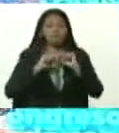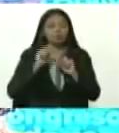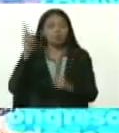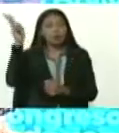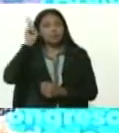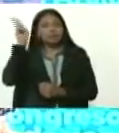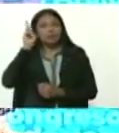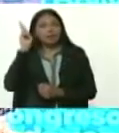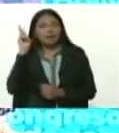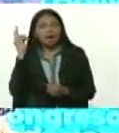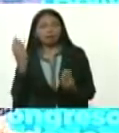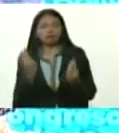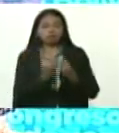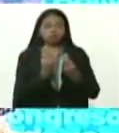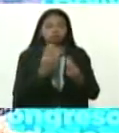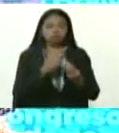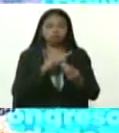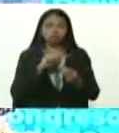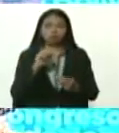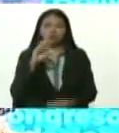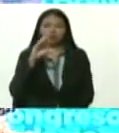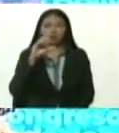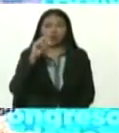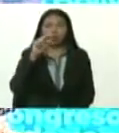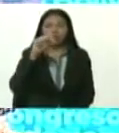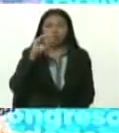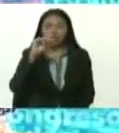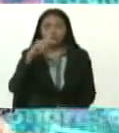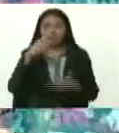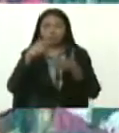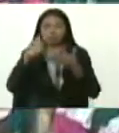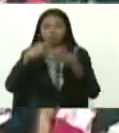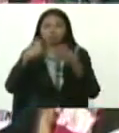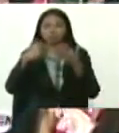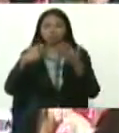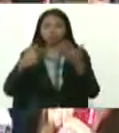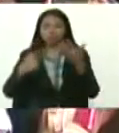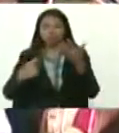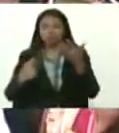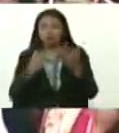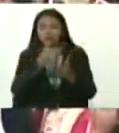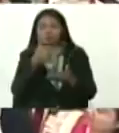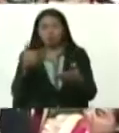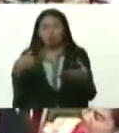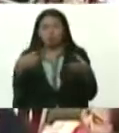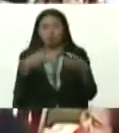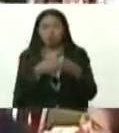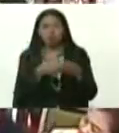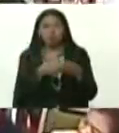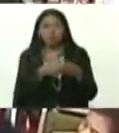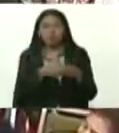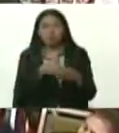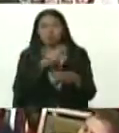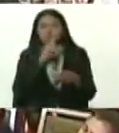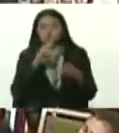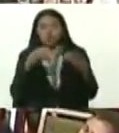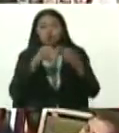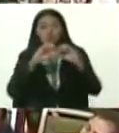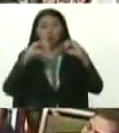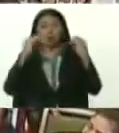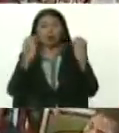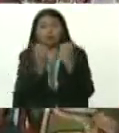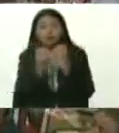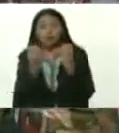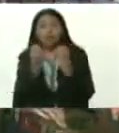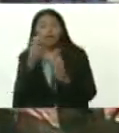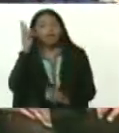indígenas Convive, Conive, Cátedra Guaycairú, Guaycaipuro, Coica, Coinca,